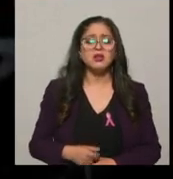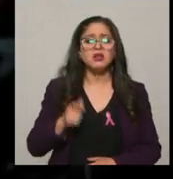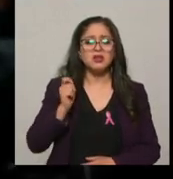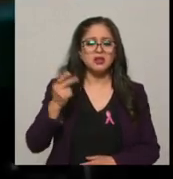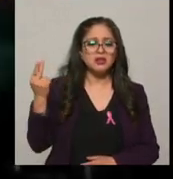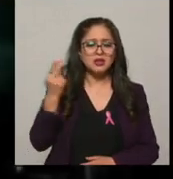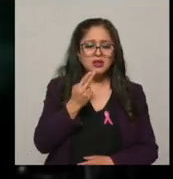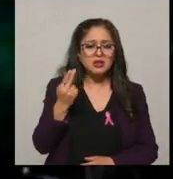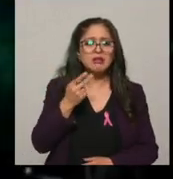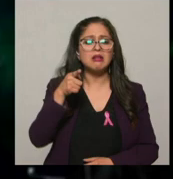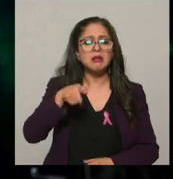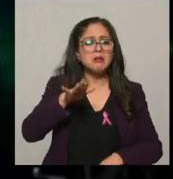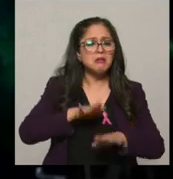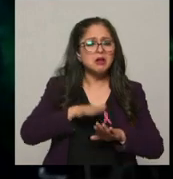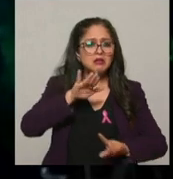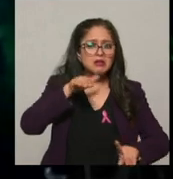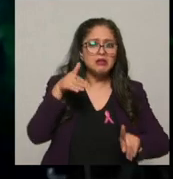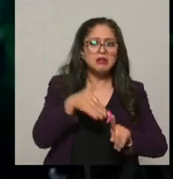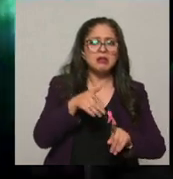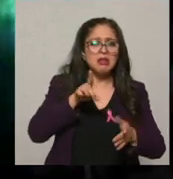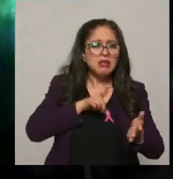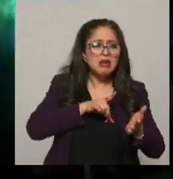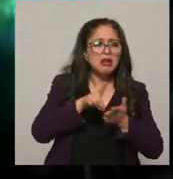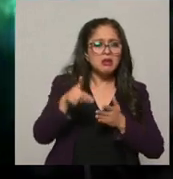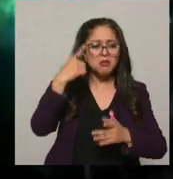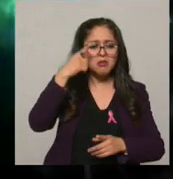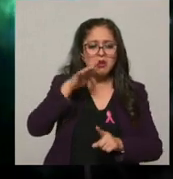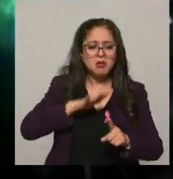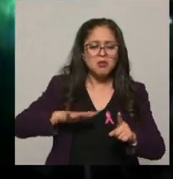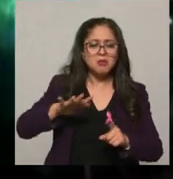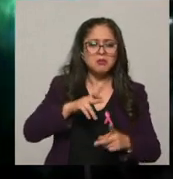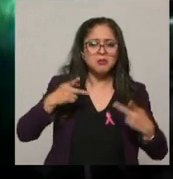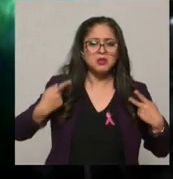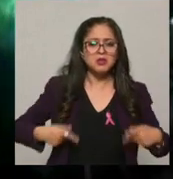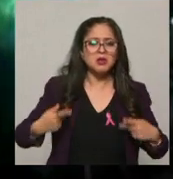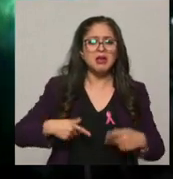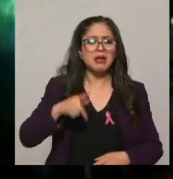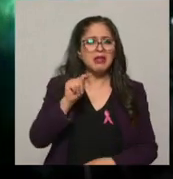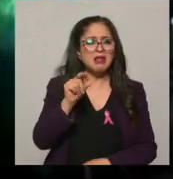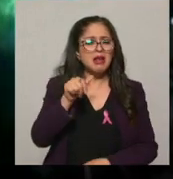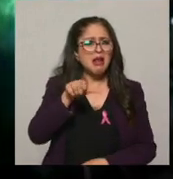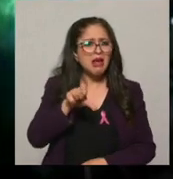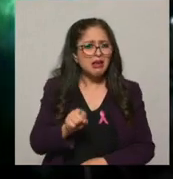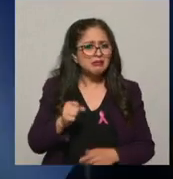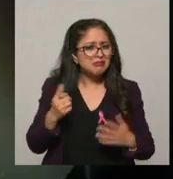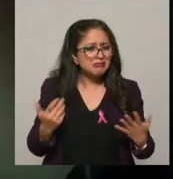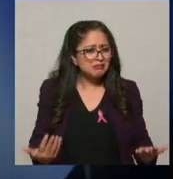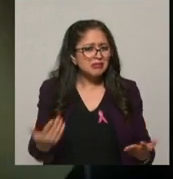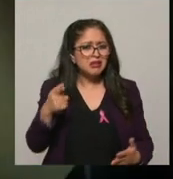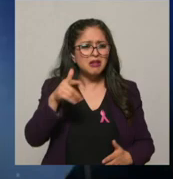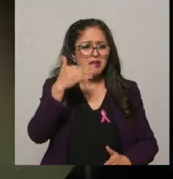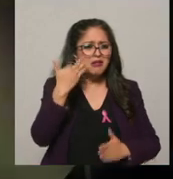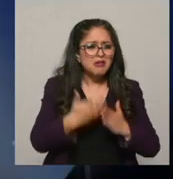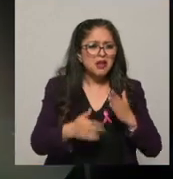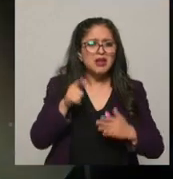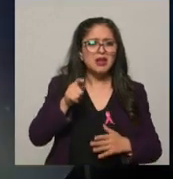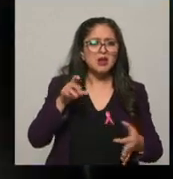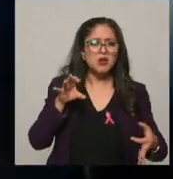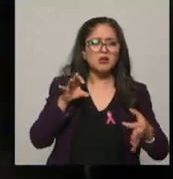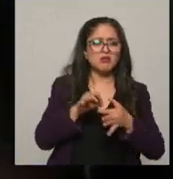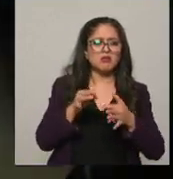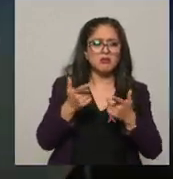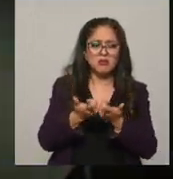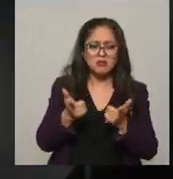simbólico los derechos más altos para la población trans y todavía sigamos viendo cómo las reminiscencias del PRD